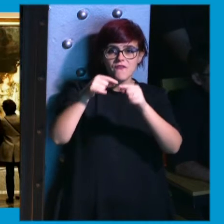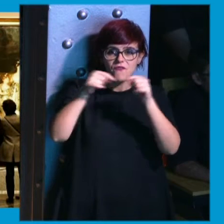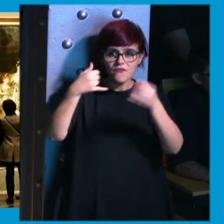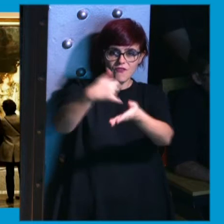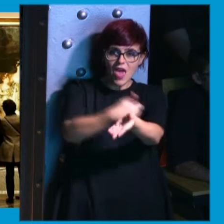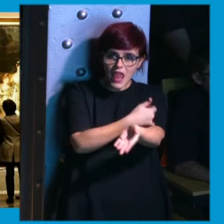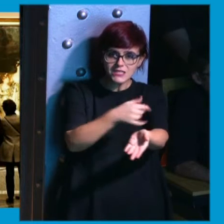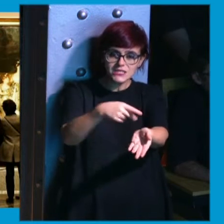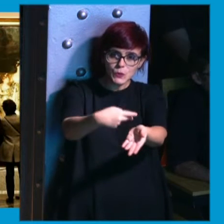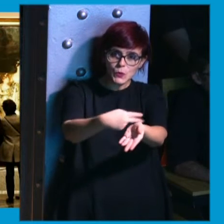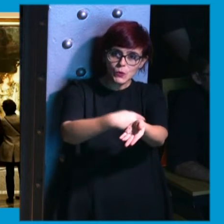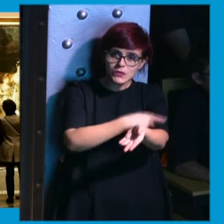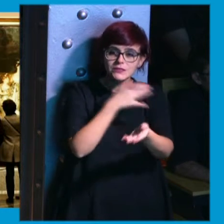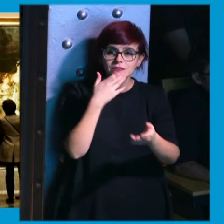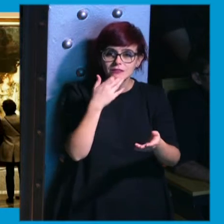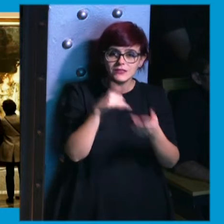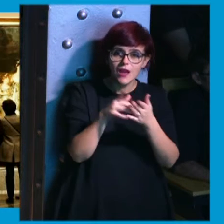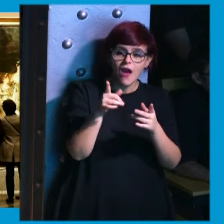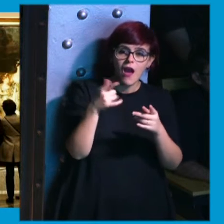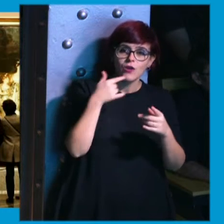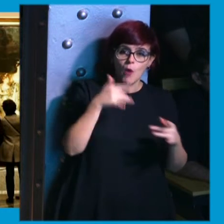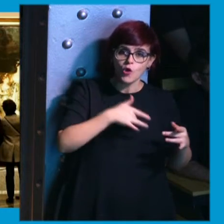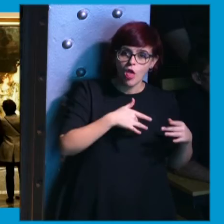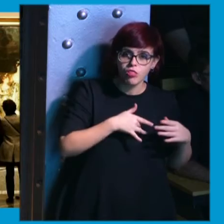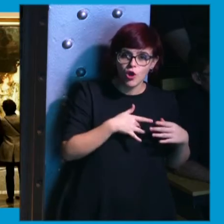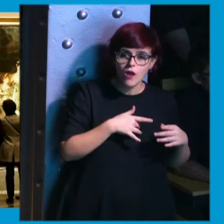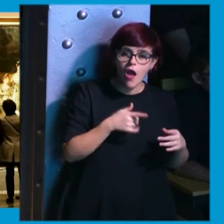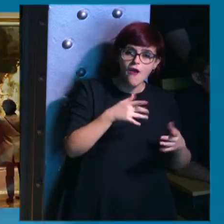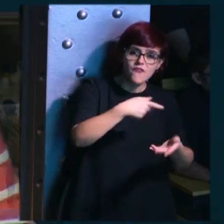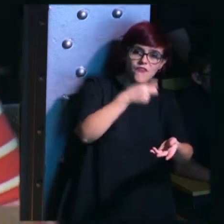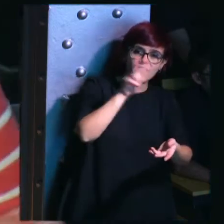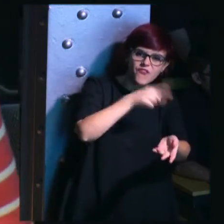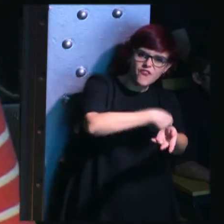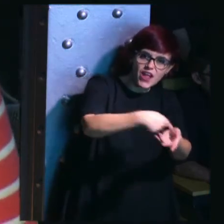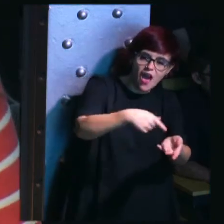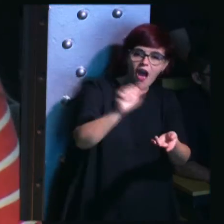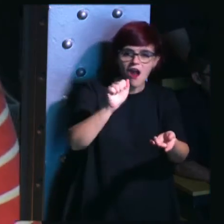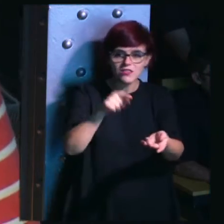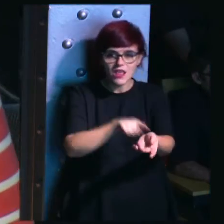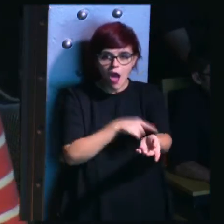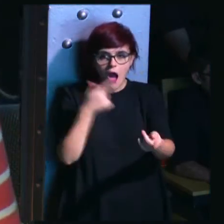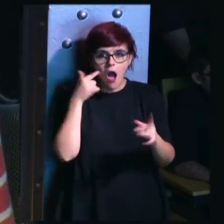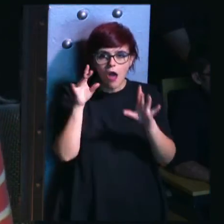olvidar nunca si las venas, las arterias van o vienen al corazón, porque él va a jugar, va a experimentar y va a descubrir el flujo.